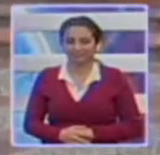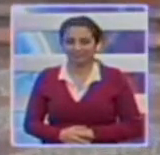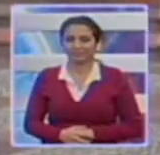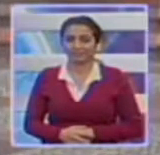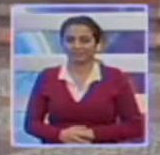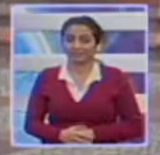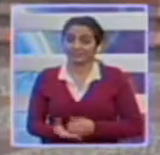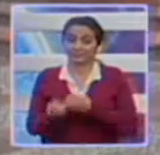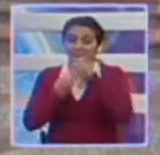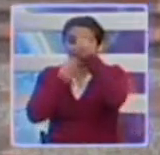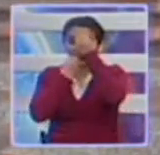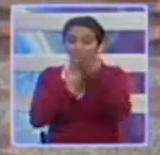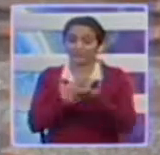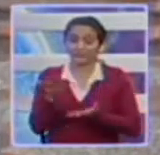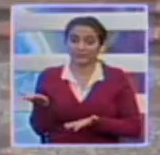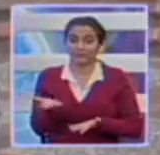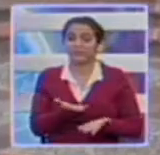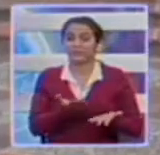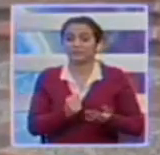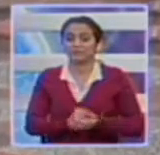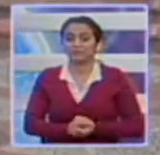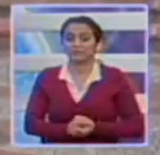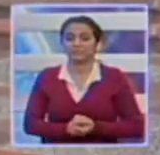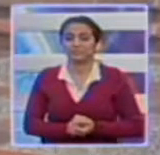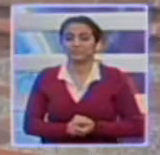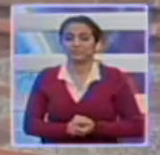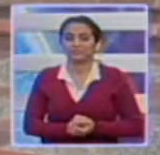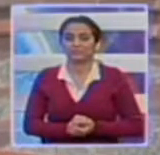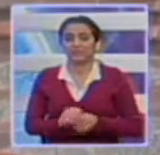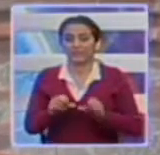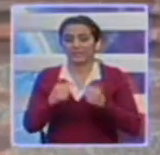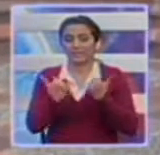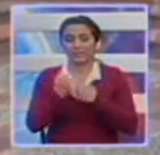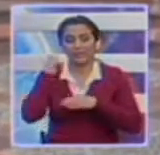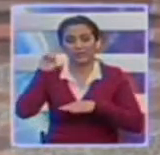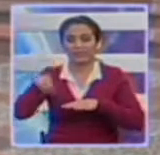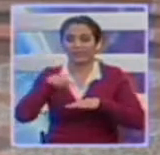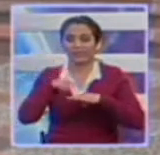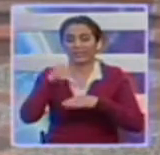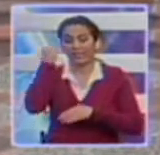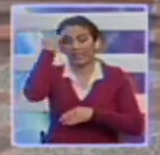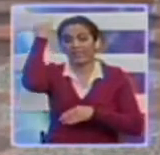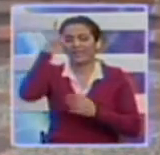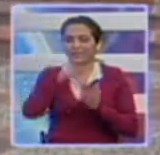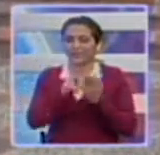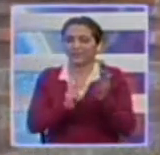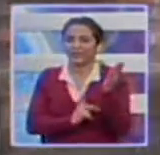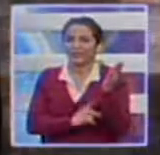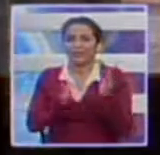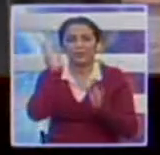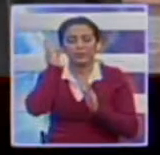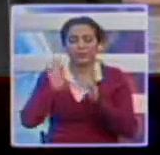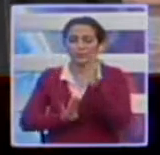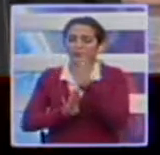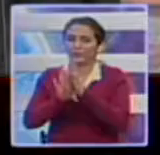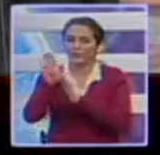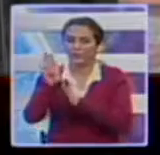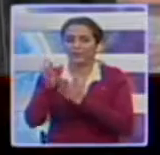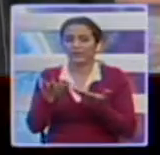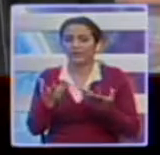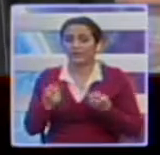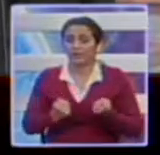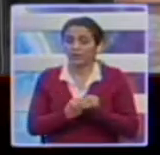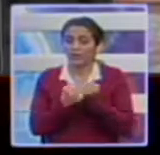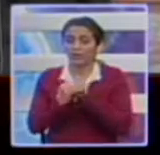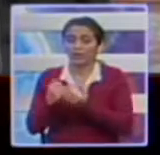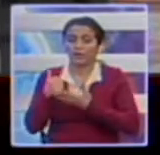ahí entonces la realización de esta plataforma de mujeres que la Asamblea Nacional ha emprendido en la ciudad de Cuenca. Ellas buscan el fortalecimiento de la